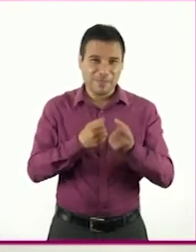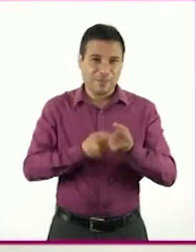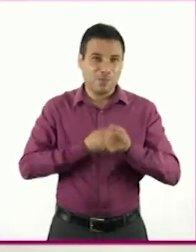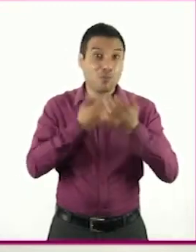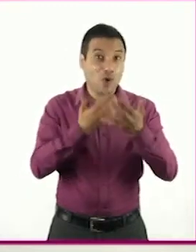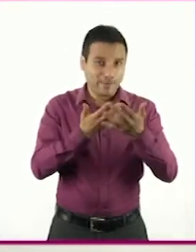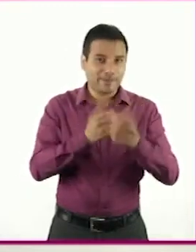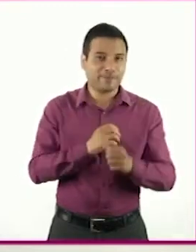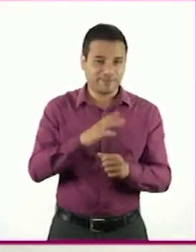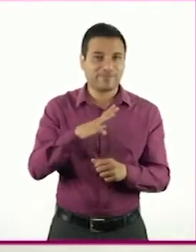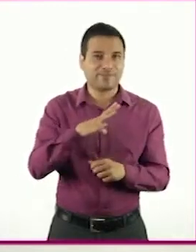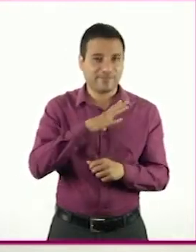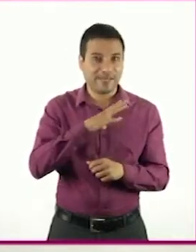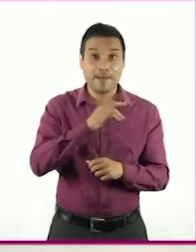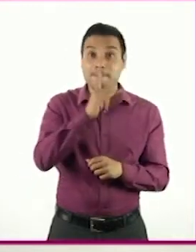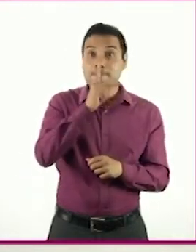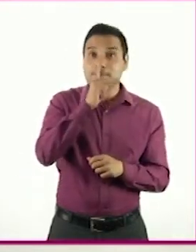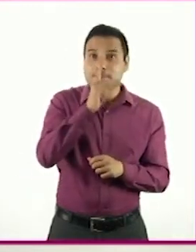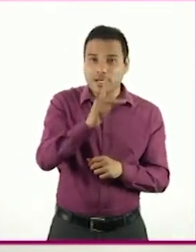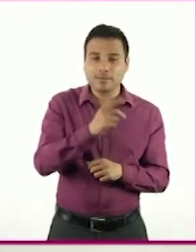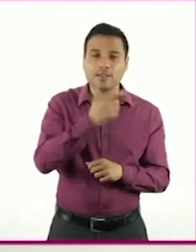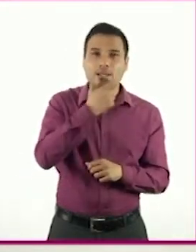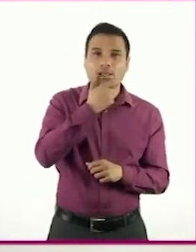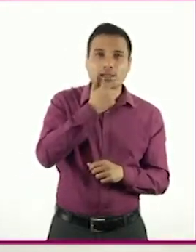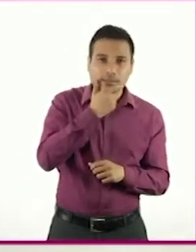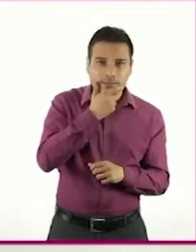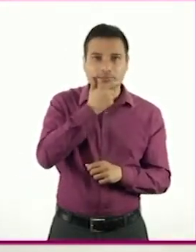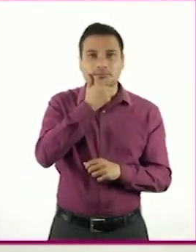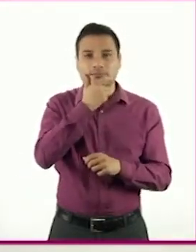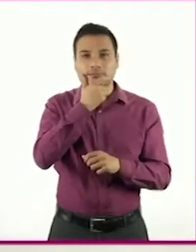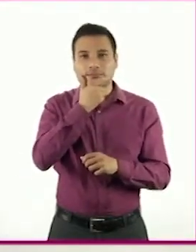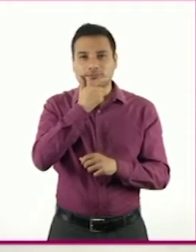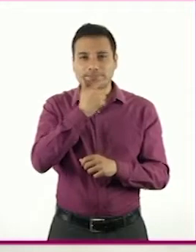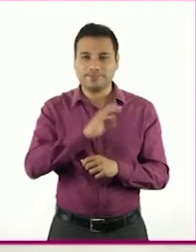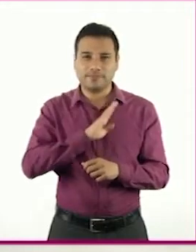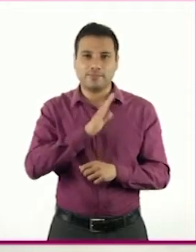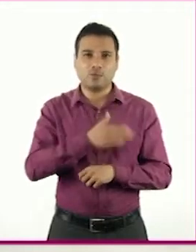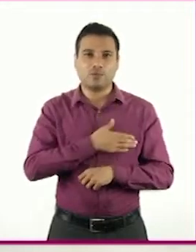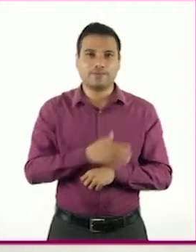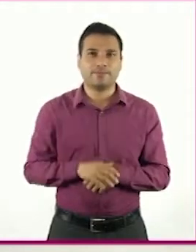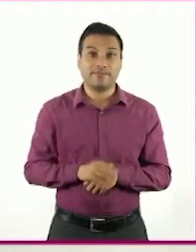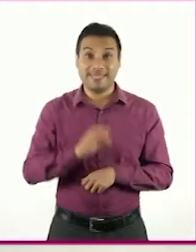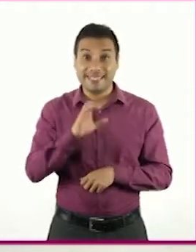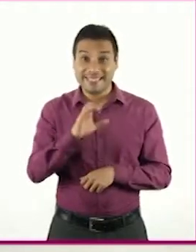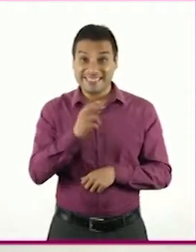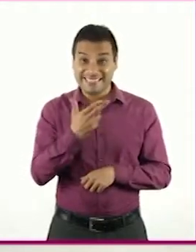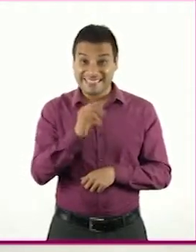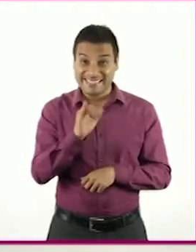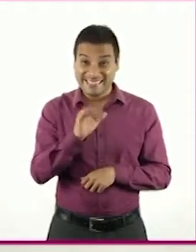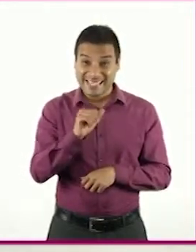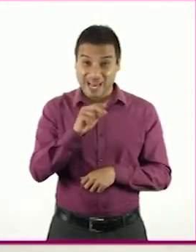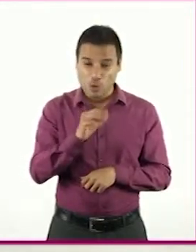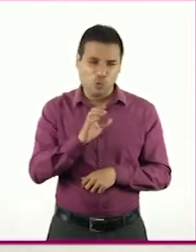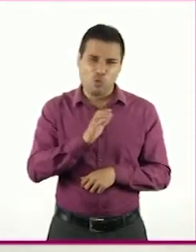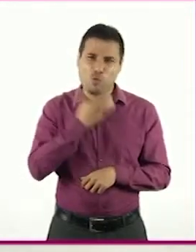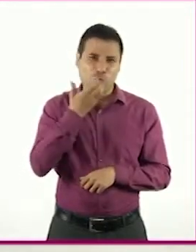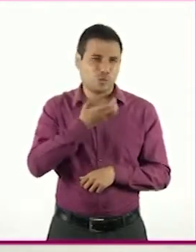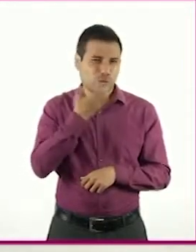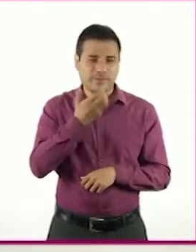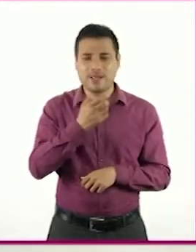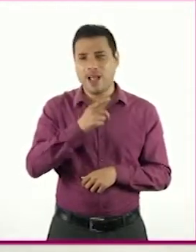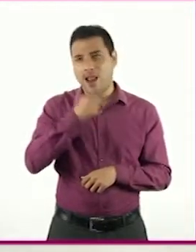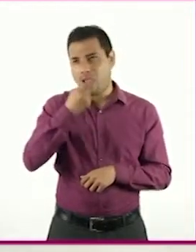en español como en inglés. Las comunidades chicanas se caracterizan por un habla que mezcla en su expresión oral